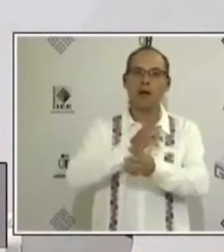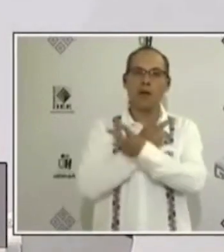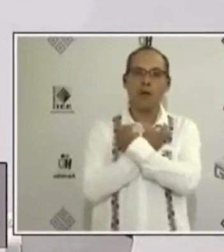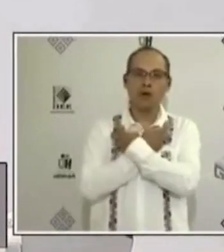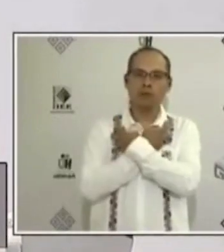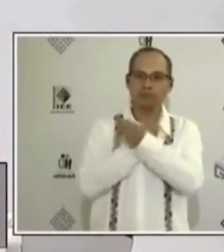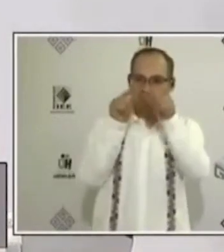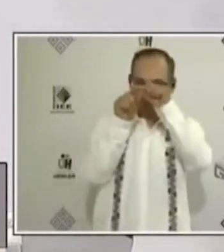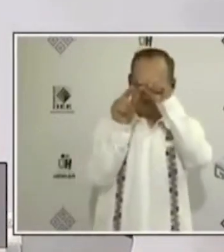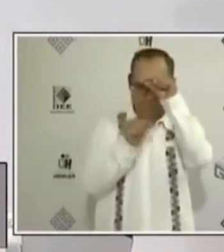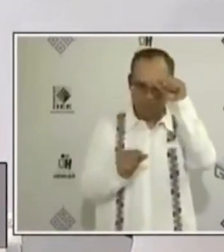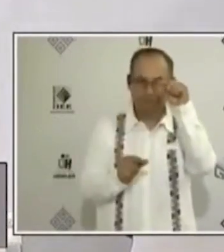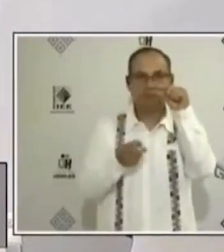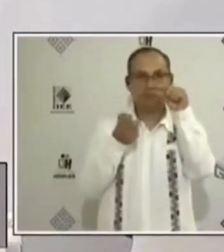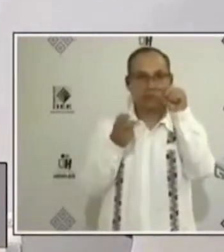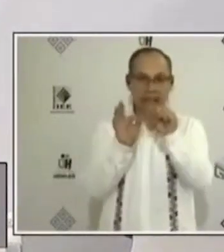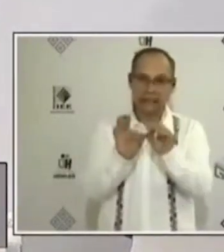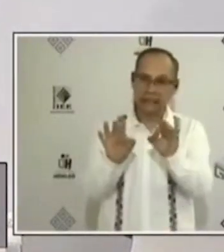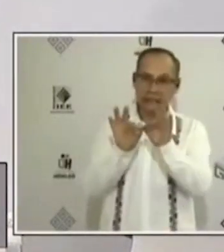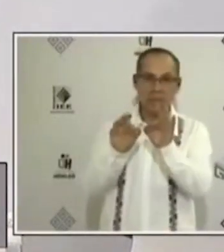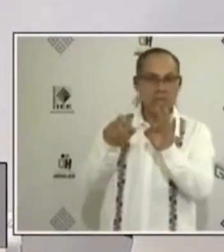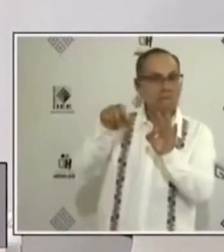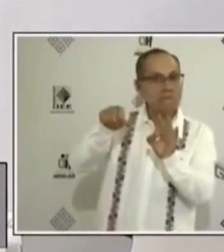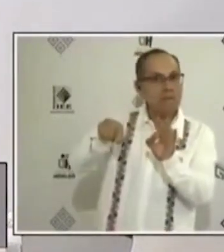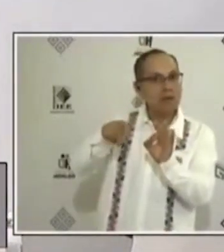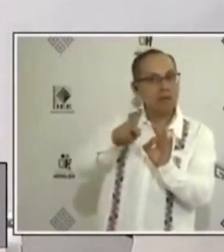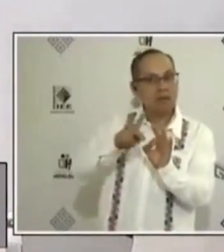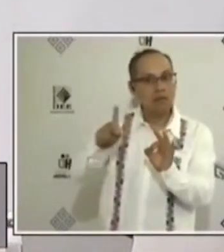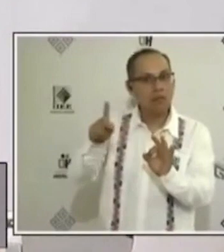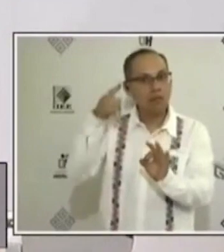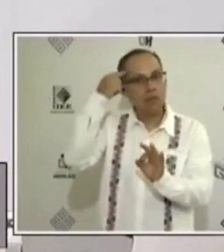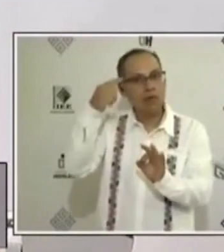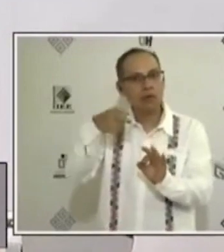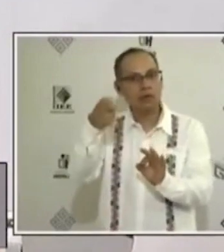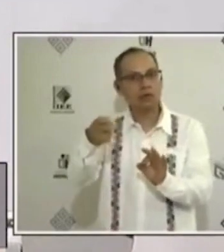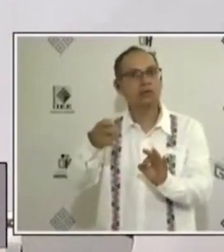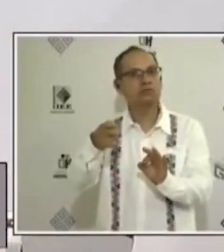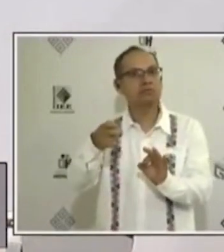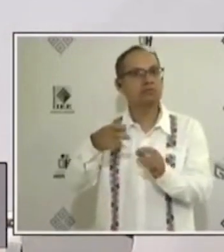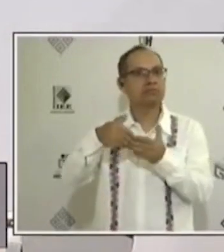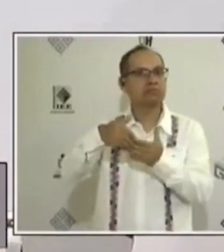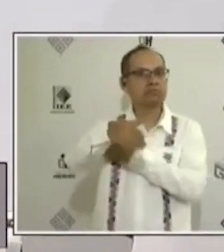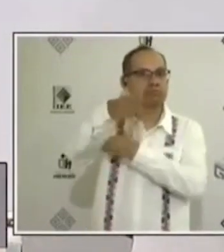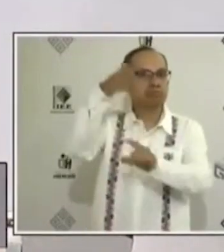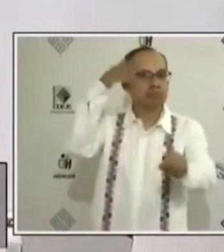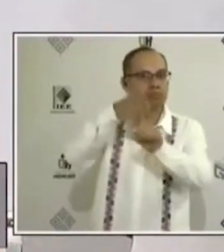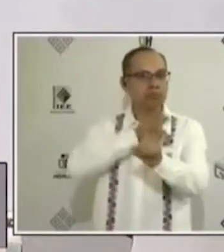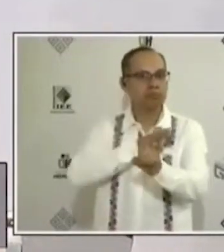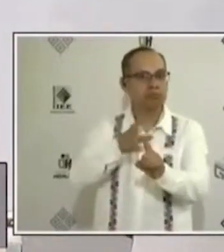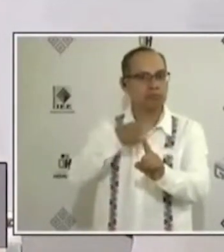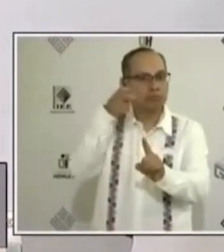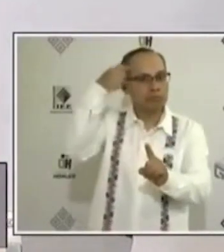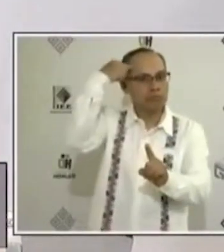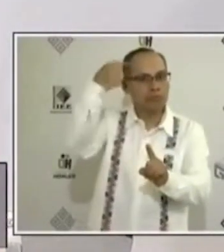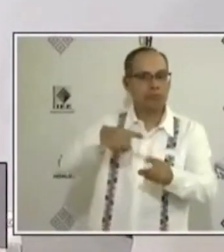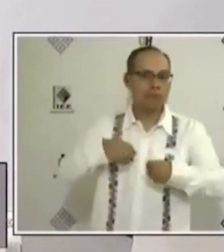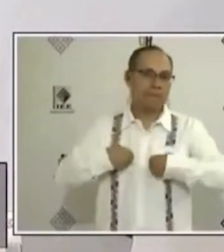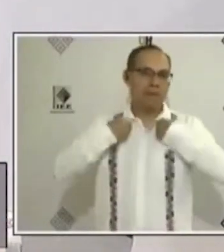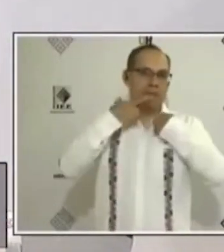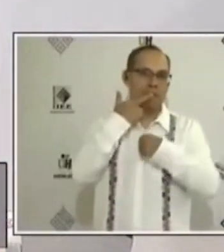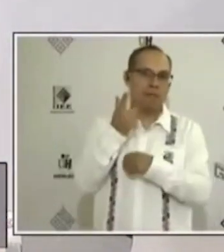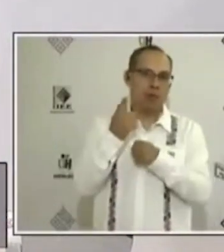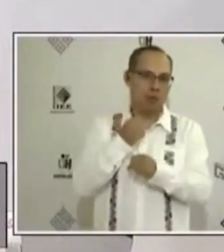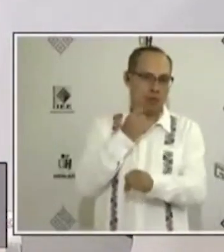acercamiento, el generar las condiciones para poder hacer llegar opciones de vida, oportunidades a